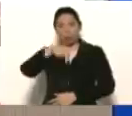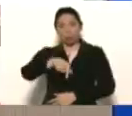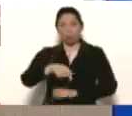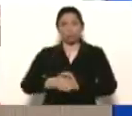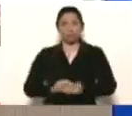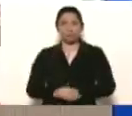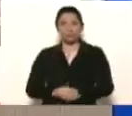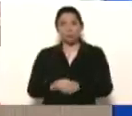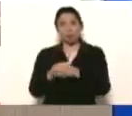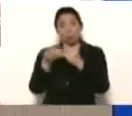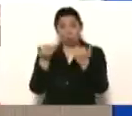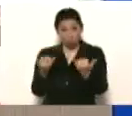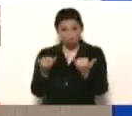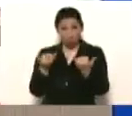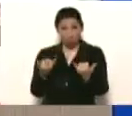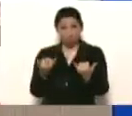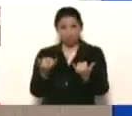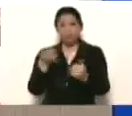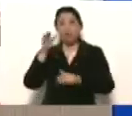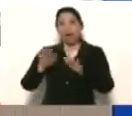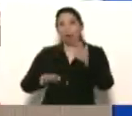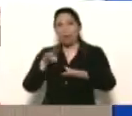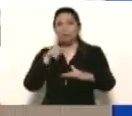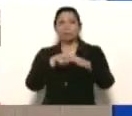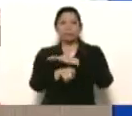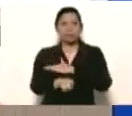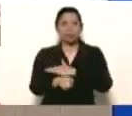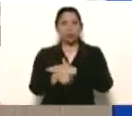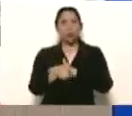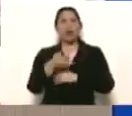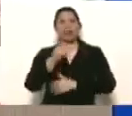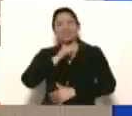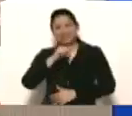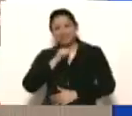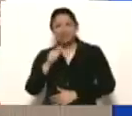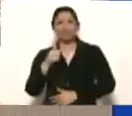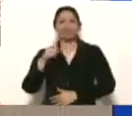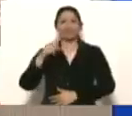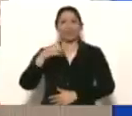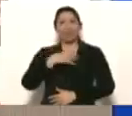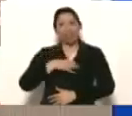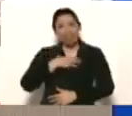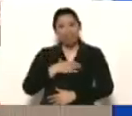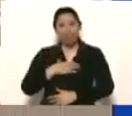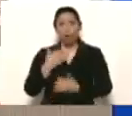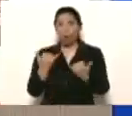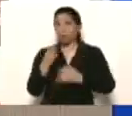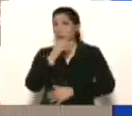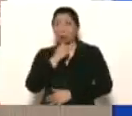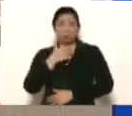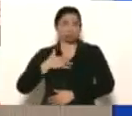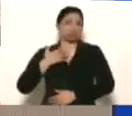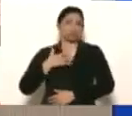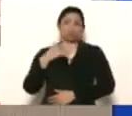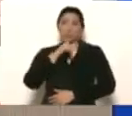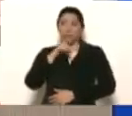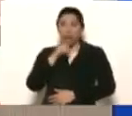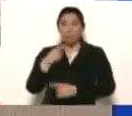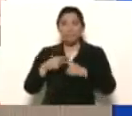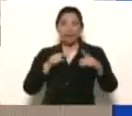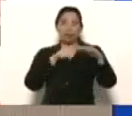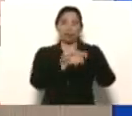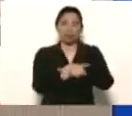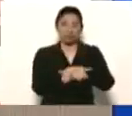actualmente aun cuando ingresó con síntomas actualmente está asintomática en todo caso fue ingresada